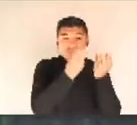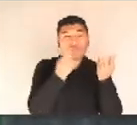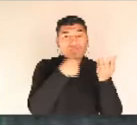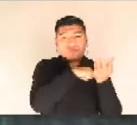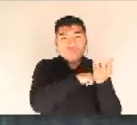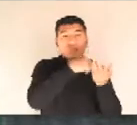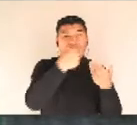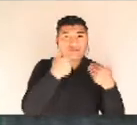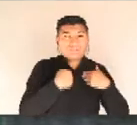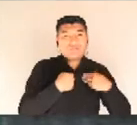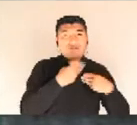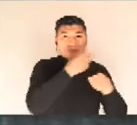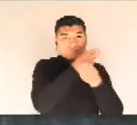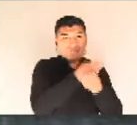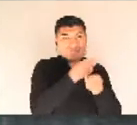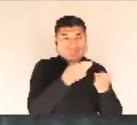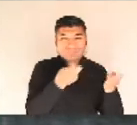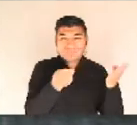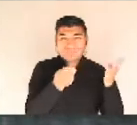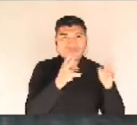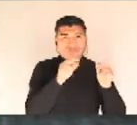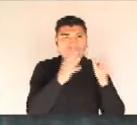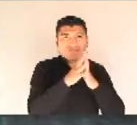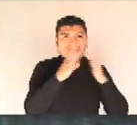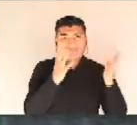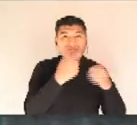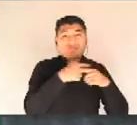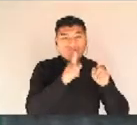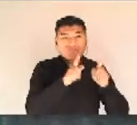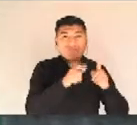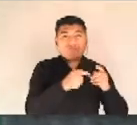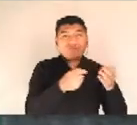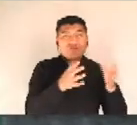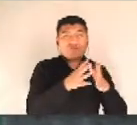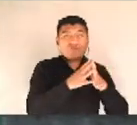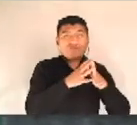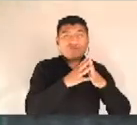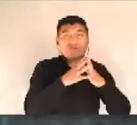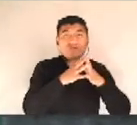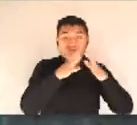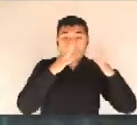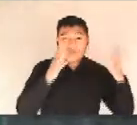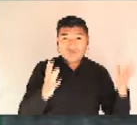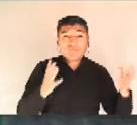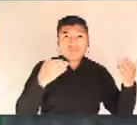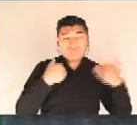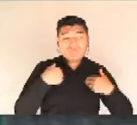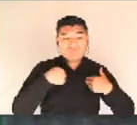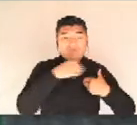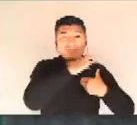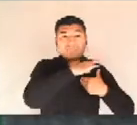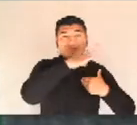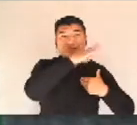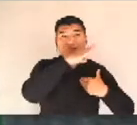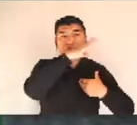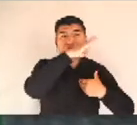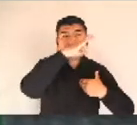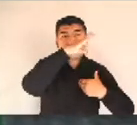materialmente casi no tenemos mucho pero de lo mucho que tenemos espiritualmente